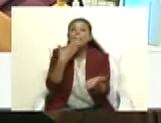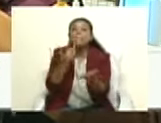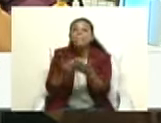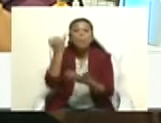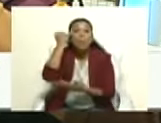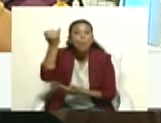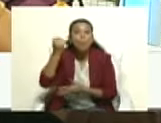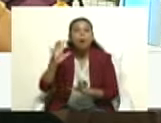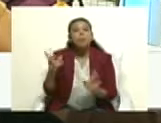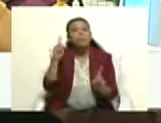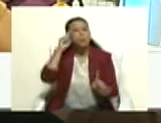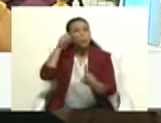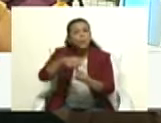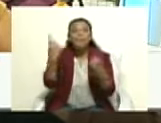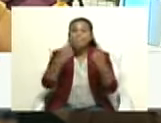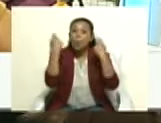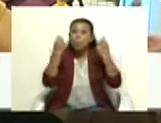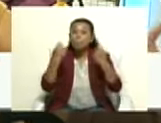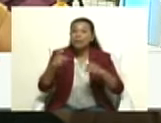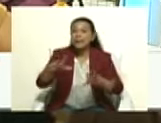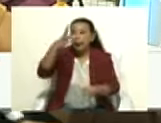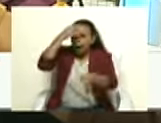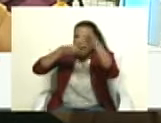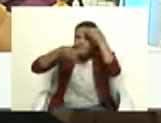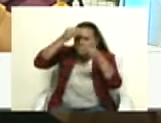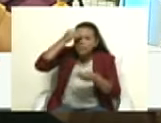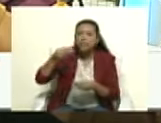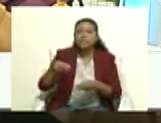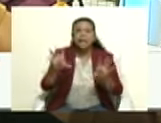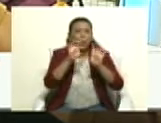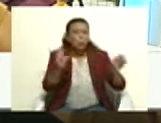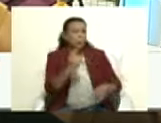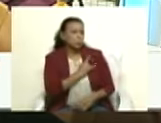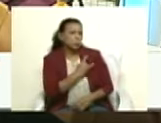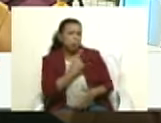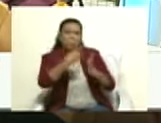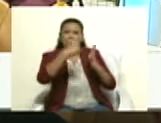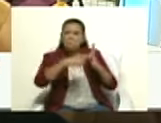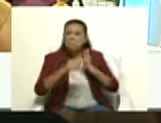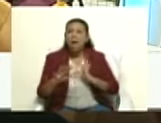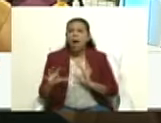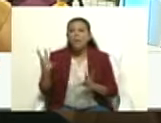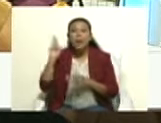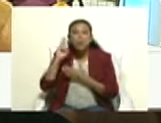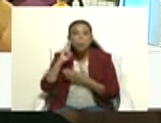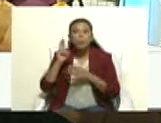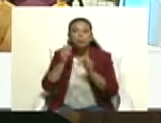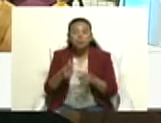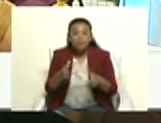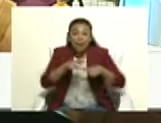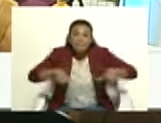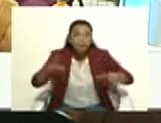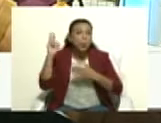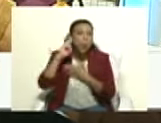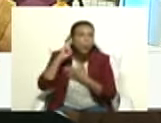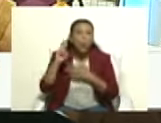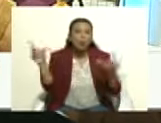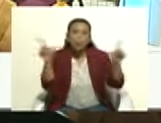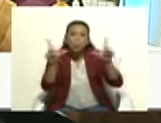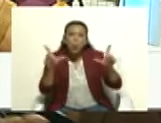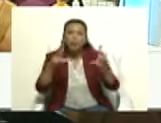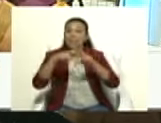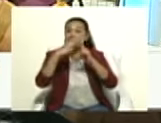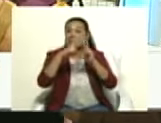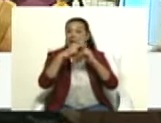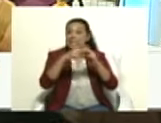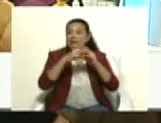propuestas, fundamentalmente propuestas de formación. La Cámara de Radio se ha puesto a la orden para desde sus espacios comenzar talleres